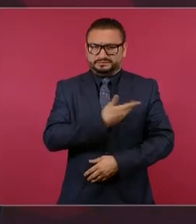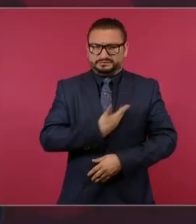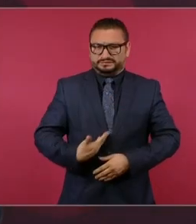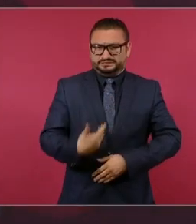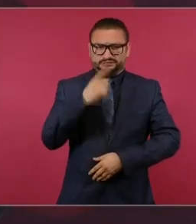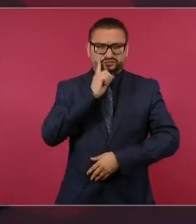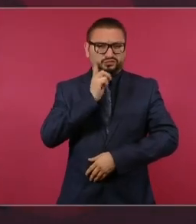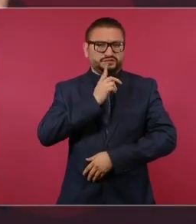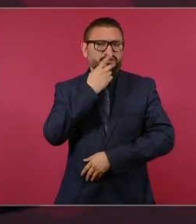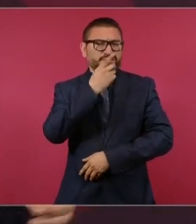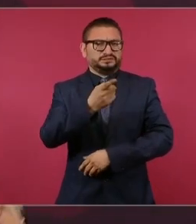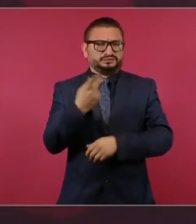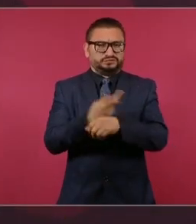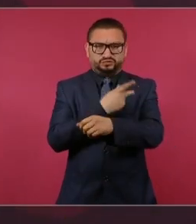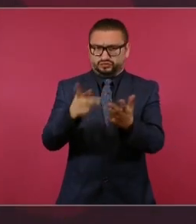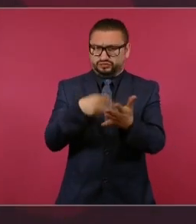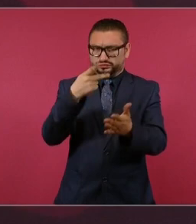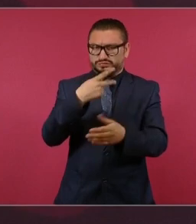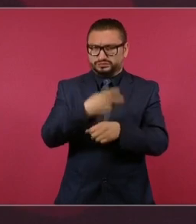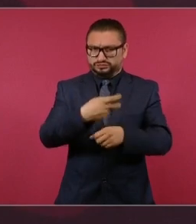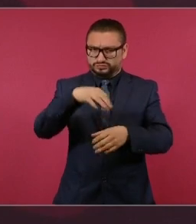presidenta electa de que no haya reelección.